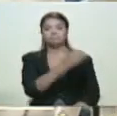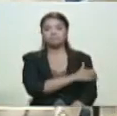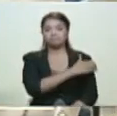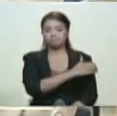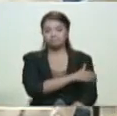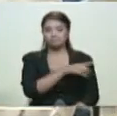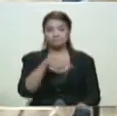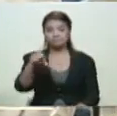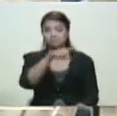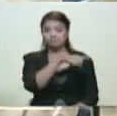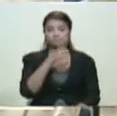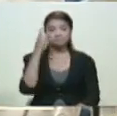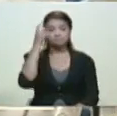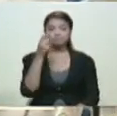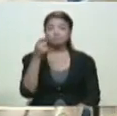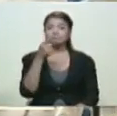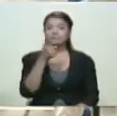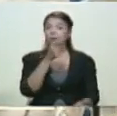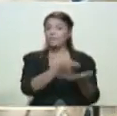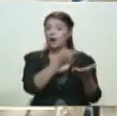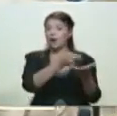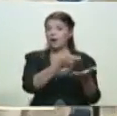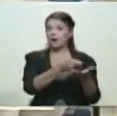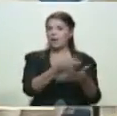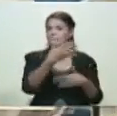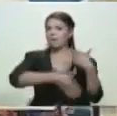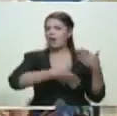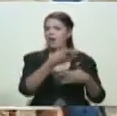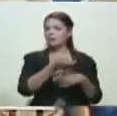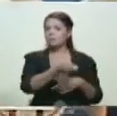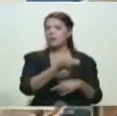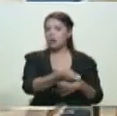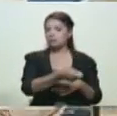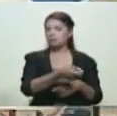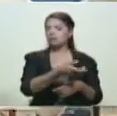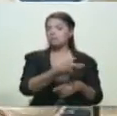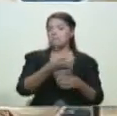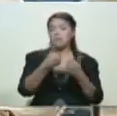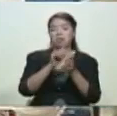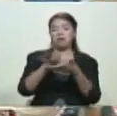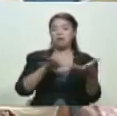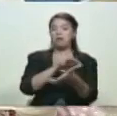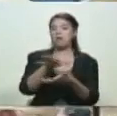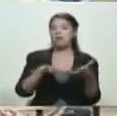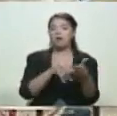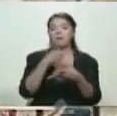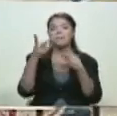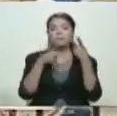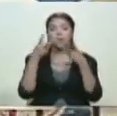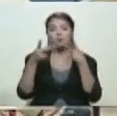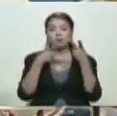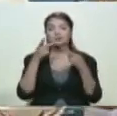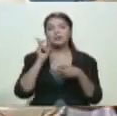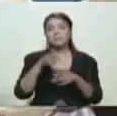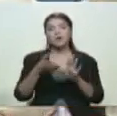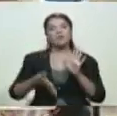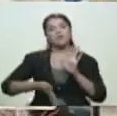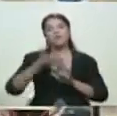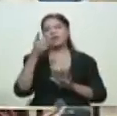venezolana contrataron bandas criminales para la desestabilización política